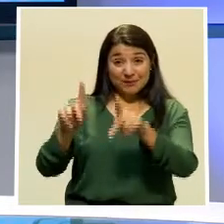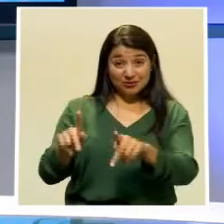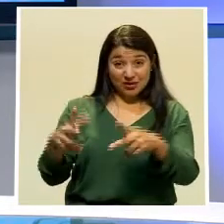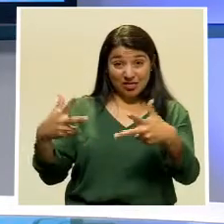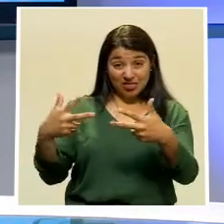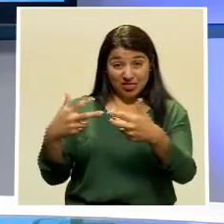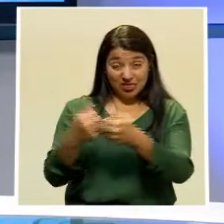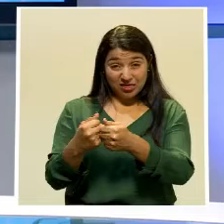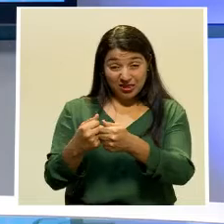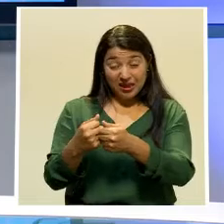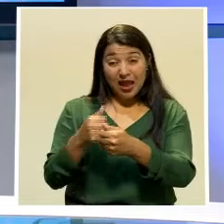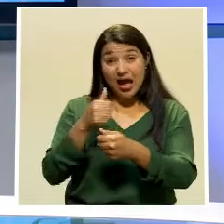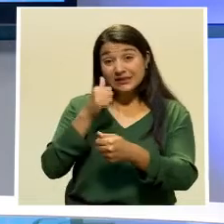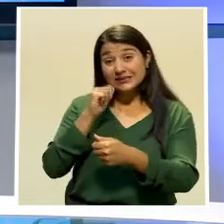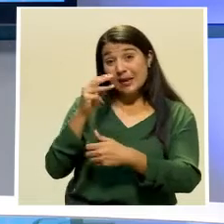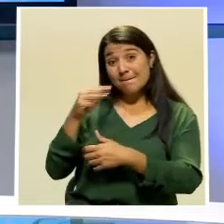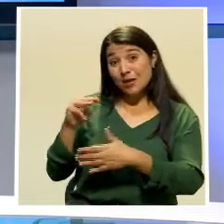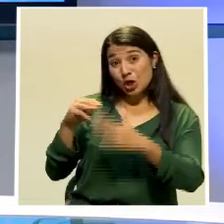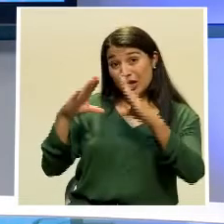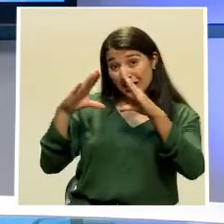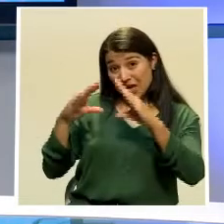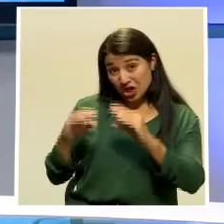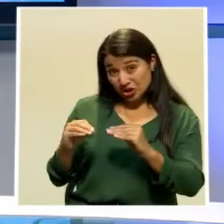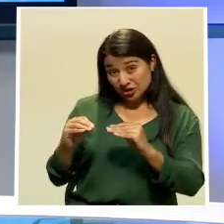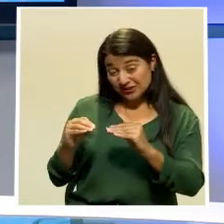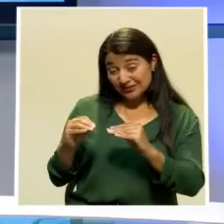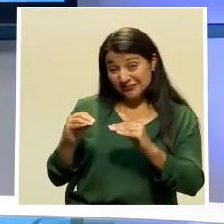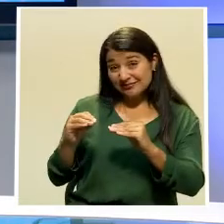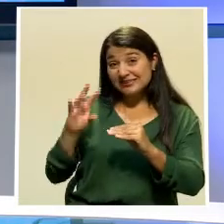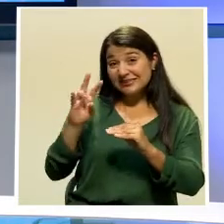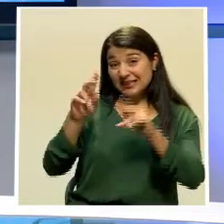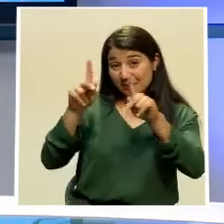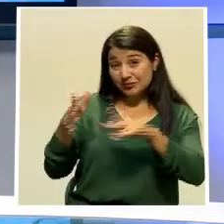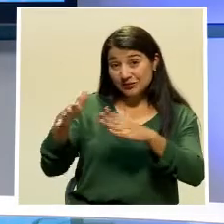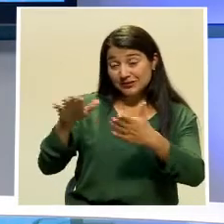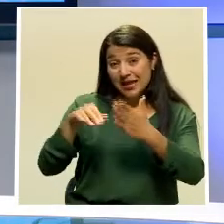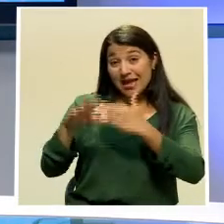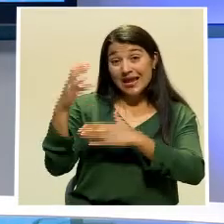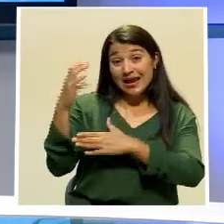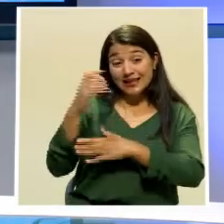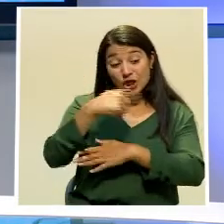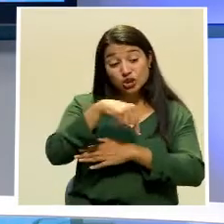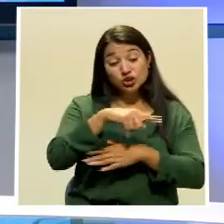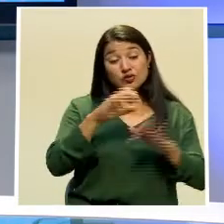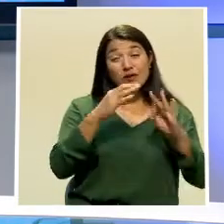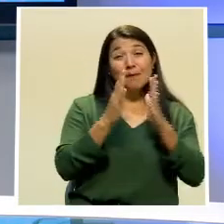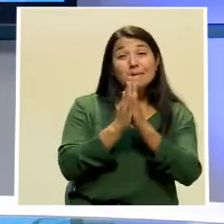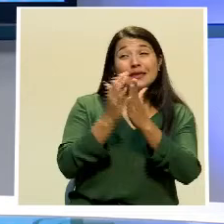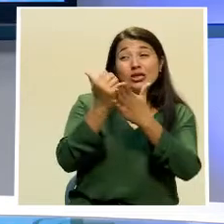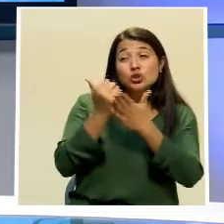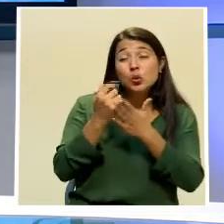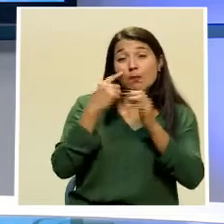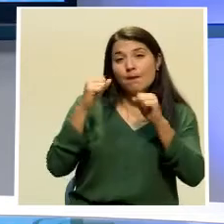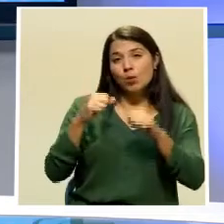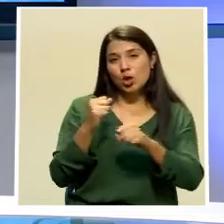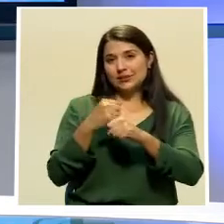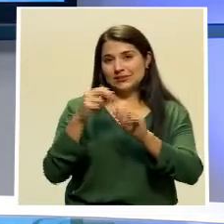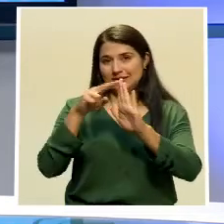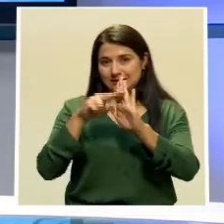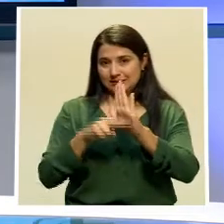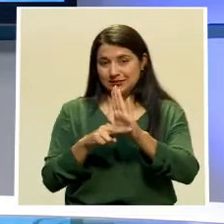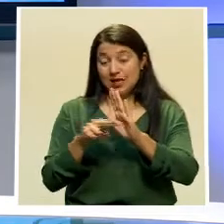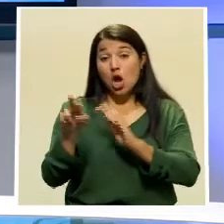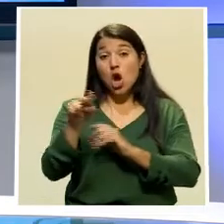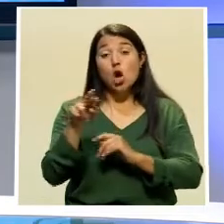este miércoles por la noche piden ayuda para poder realizar el funeral de sus seres queridos. Nuestra compañera Ana